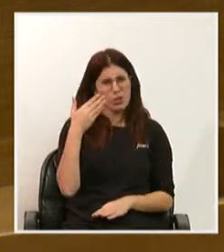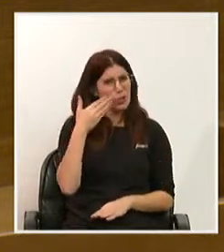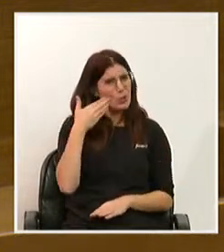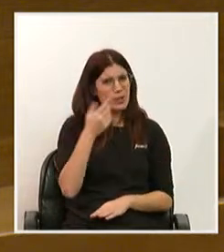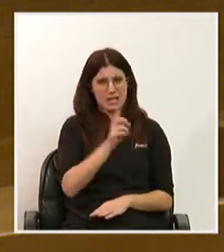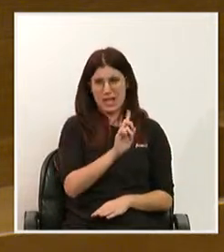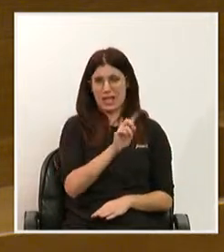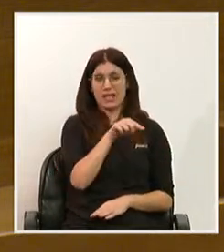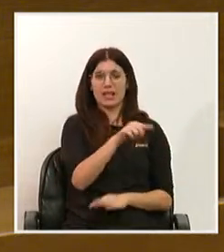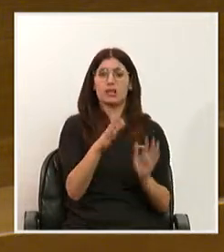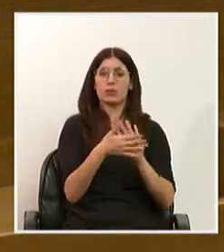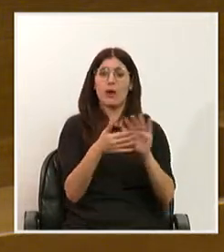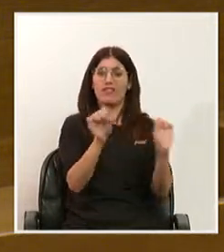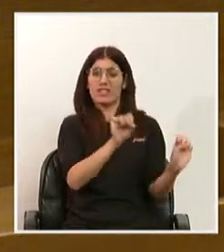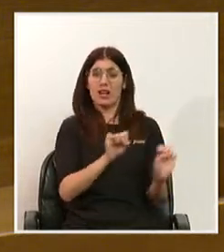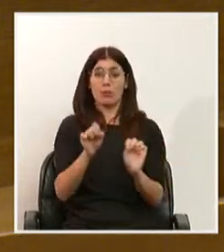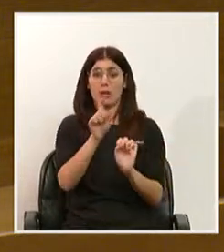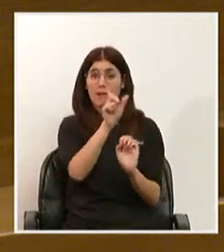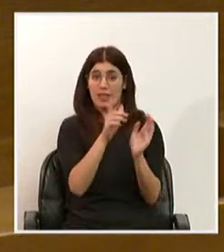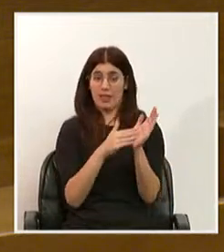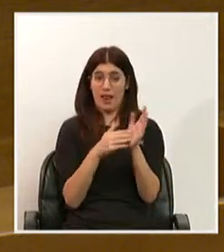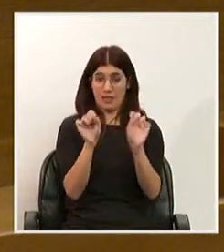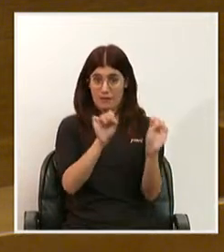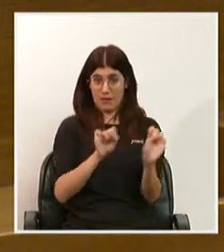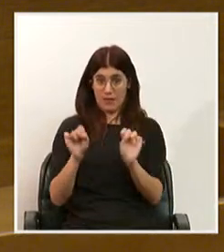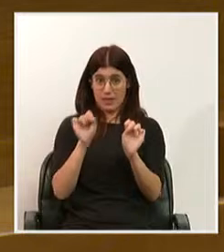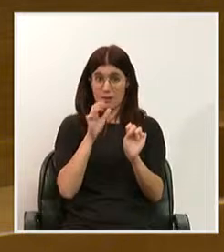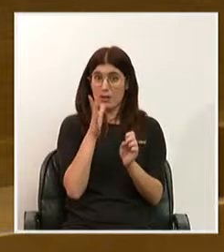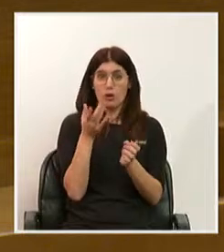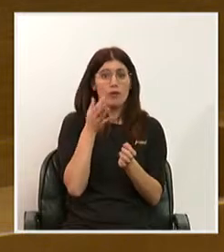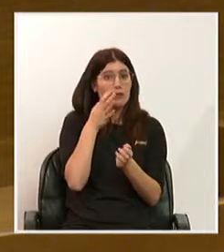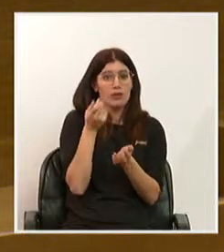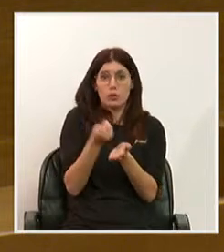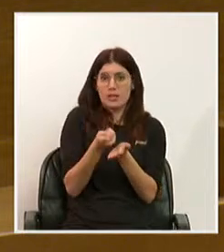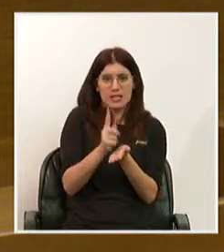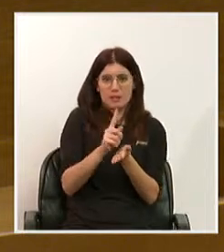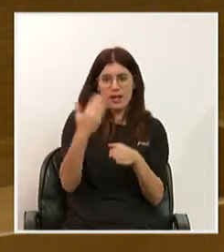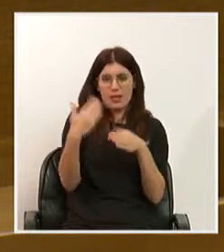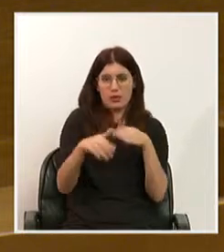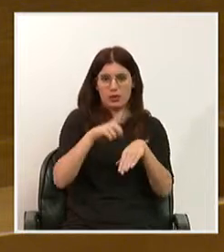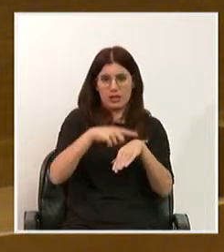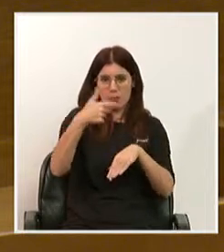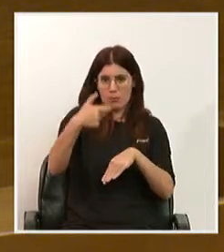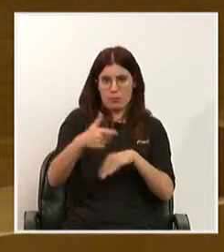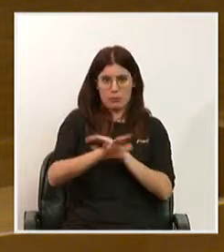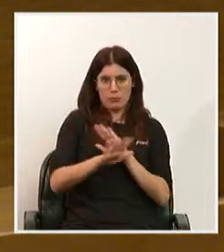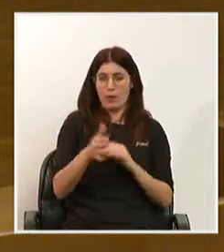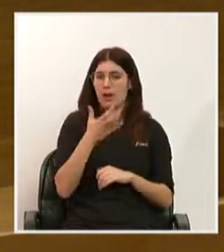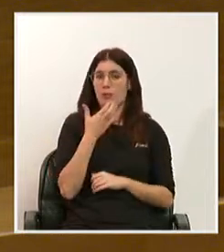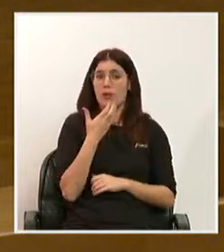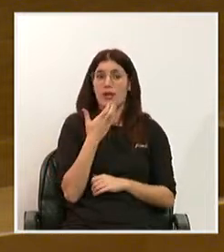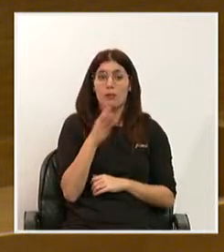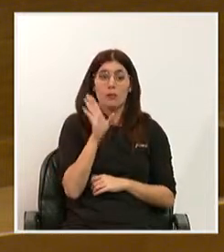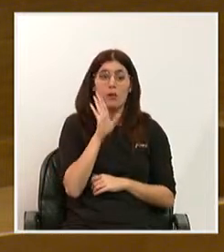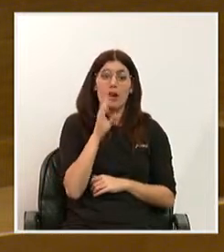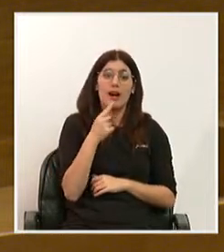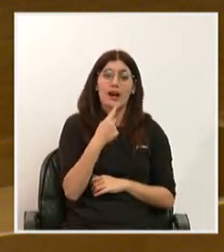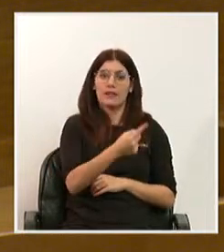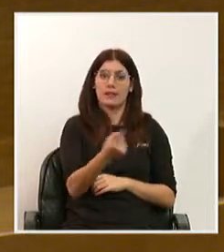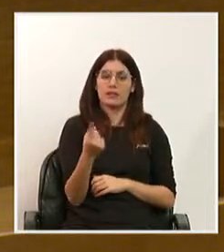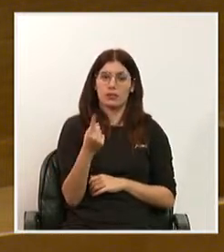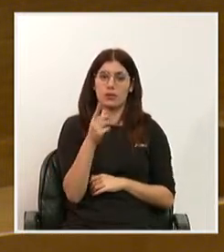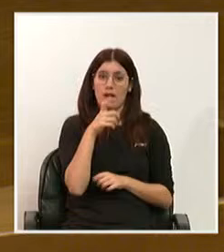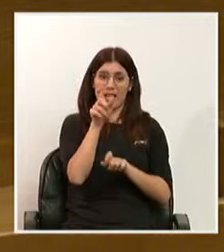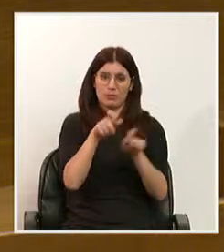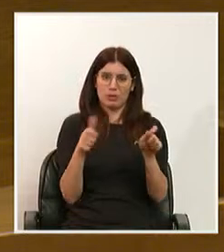defar la comun valci cu no está en y en forma exemp persones